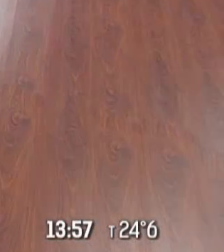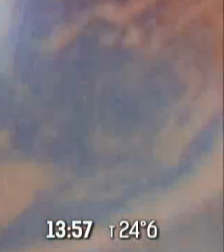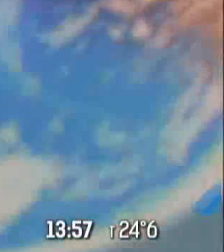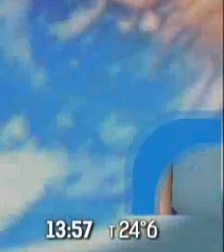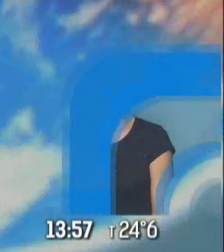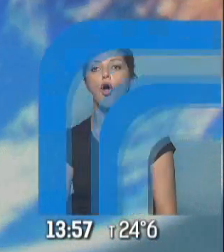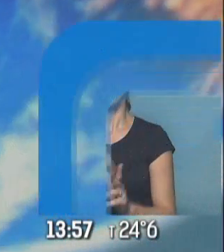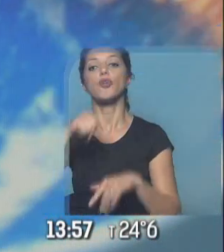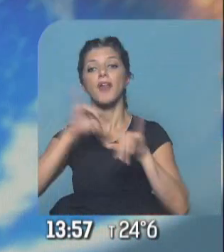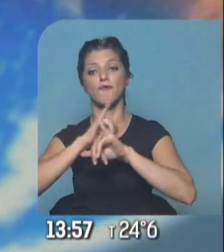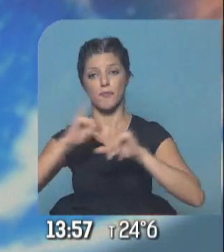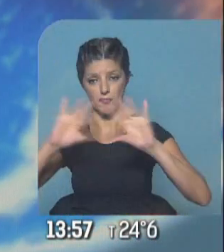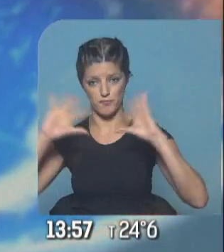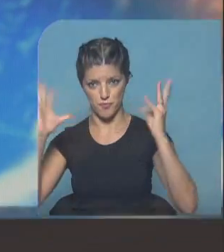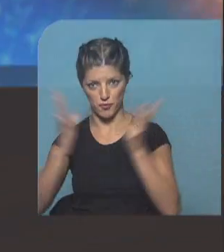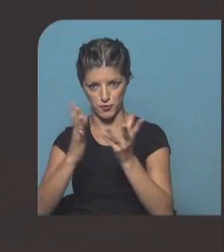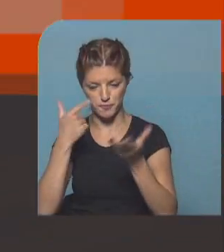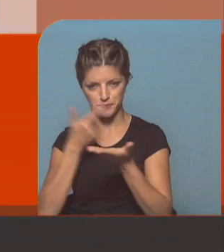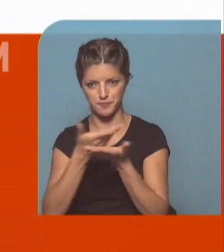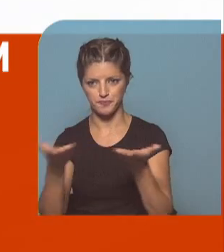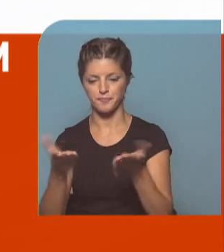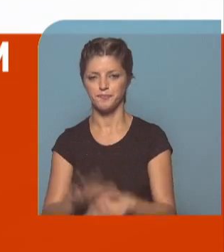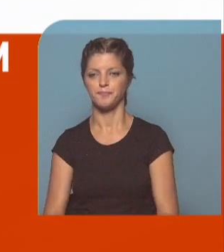Esto también pasó en el mundo.